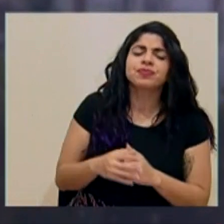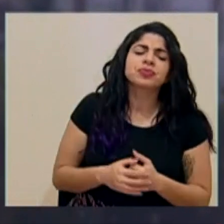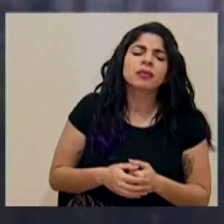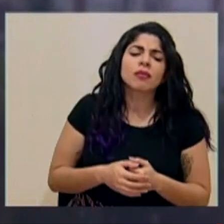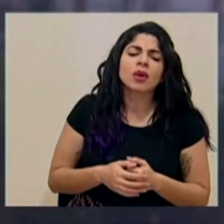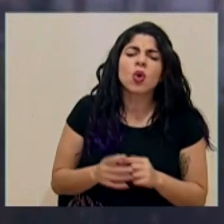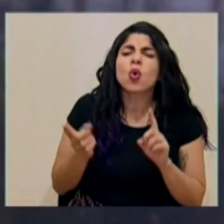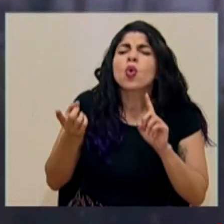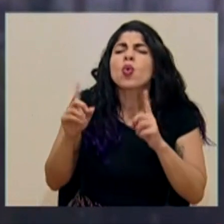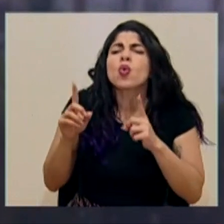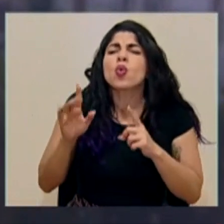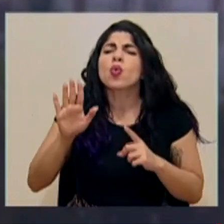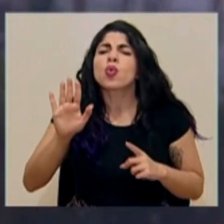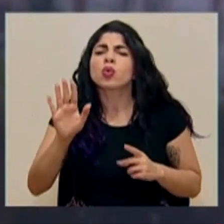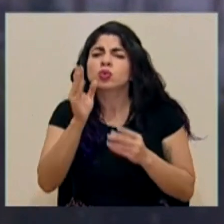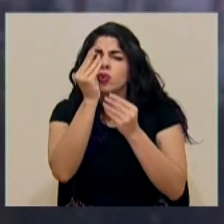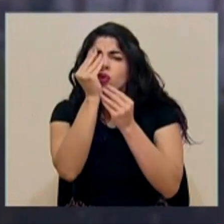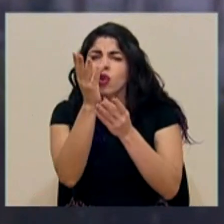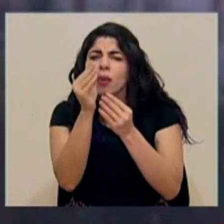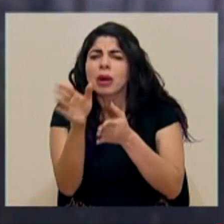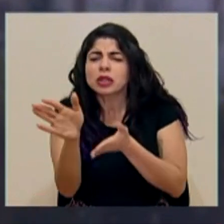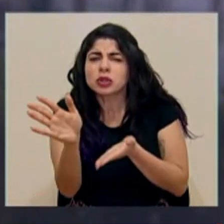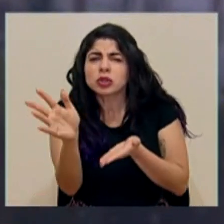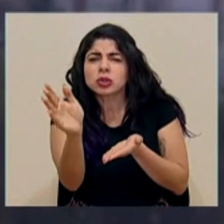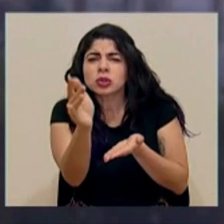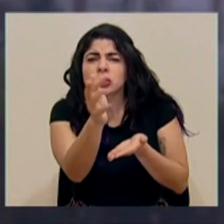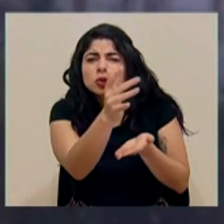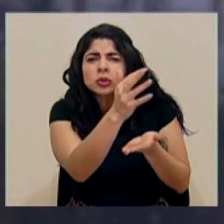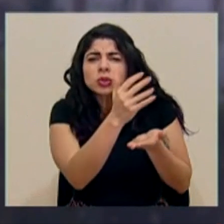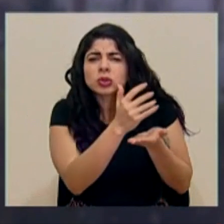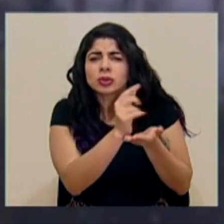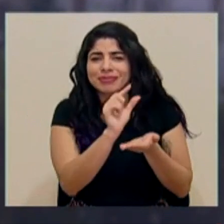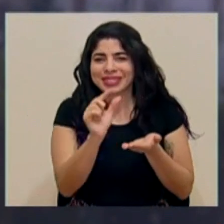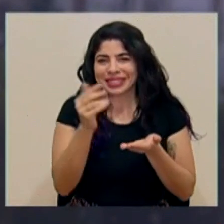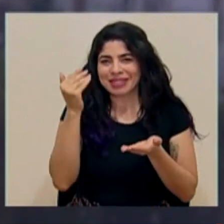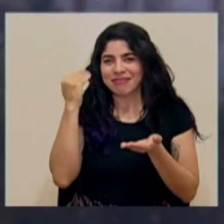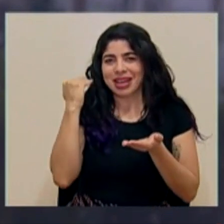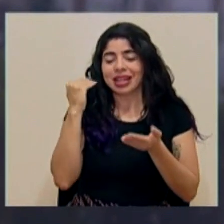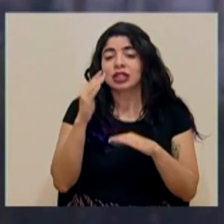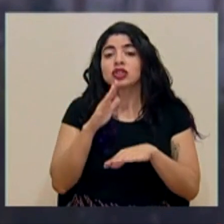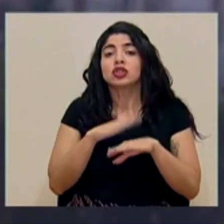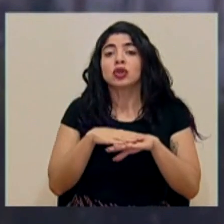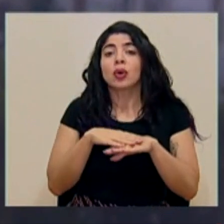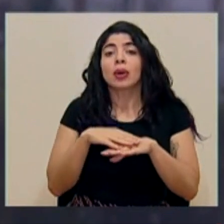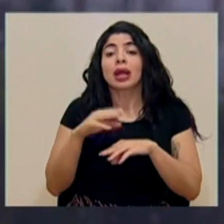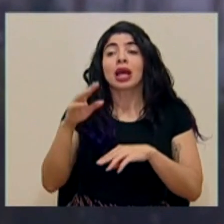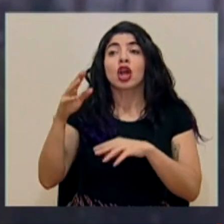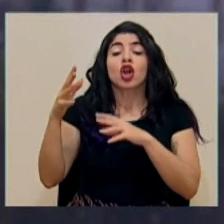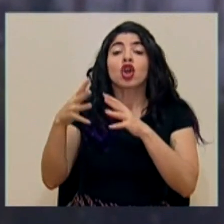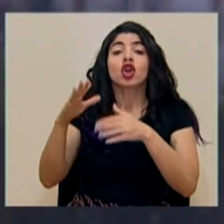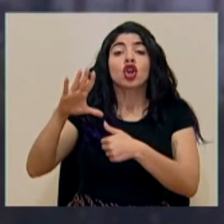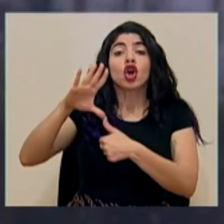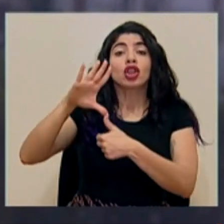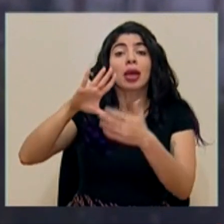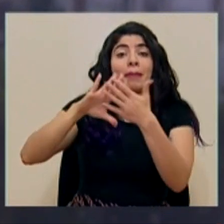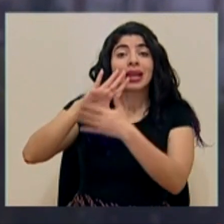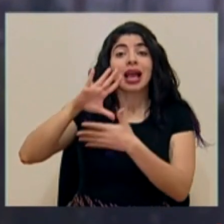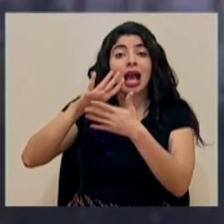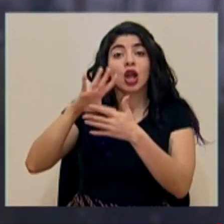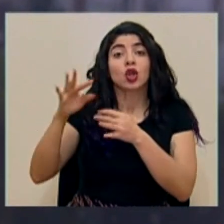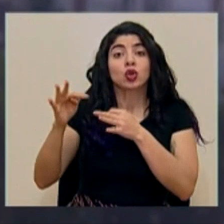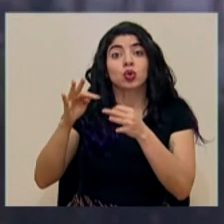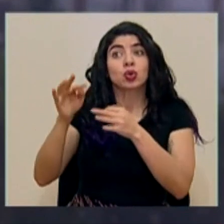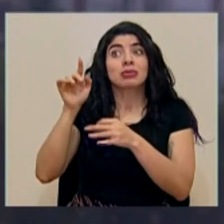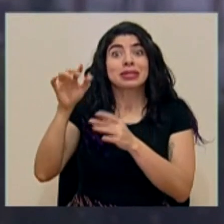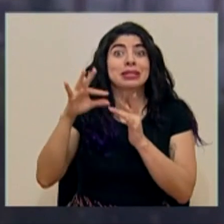sido la información que han recabado ustedes en las últimas semanas de la reacción del mercado norteamericano del turismo, siendo